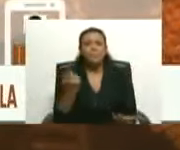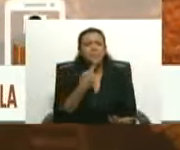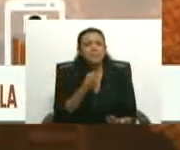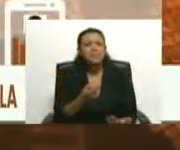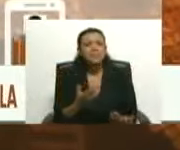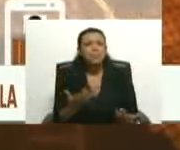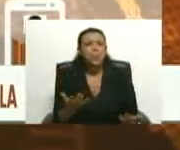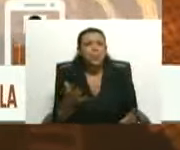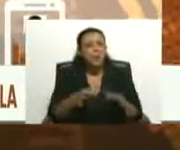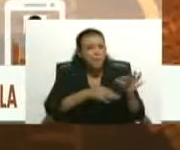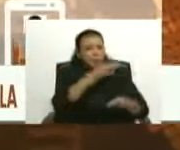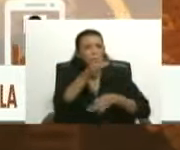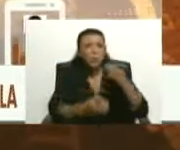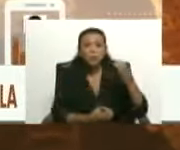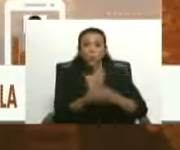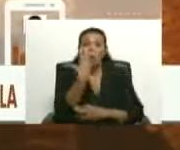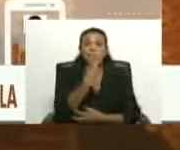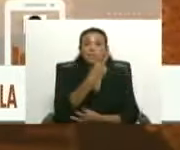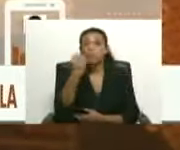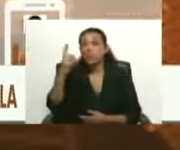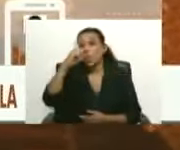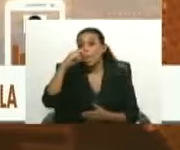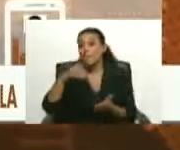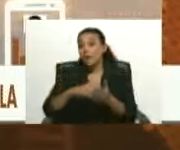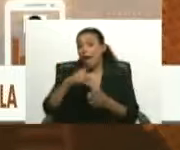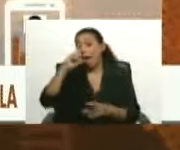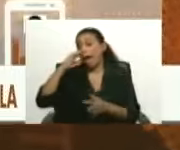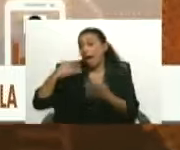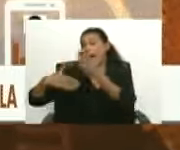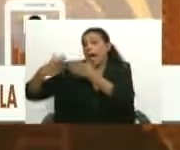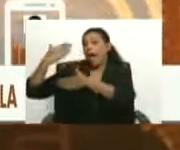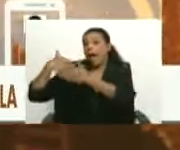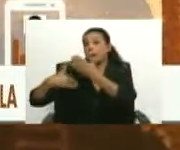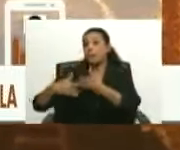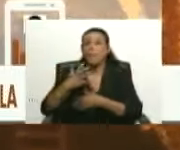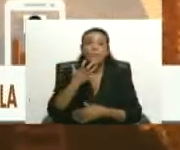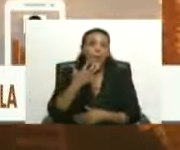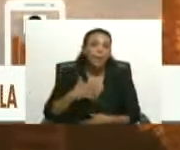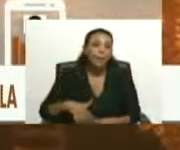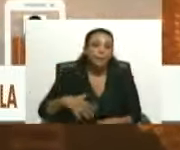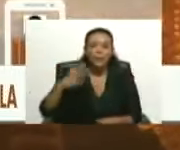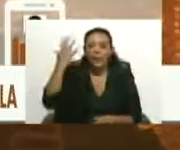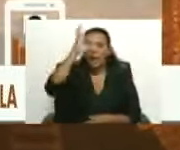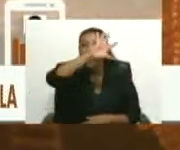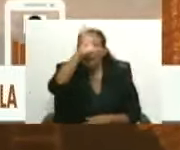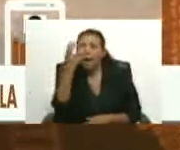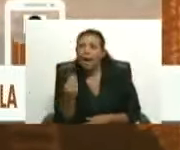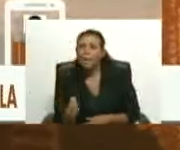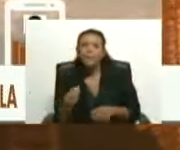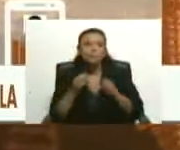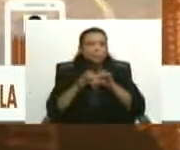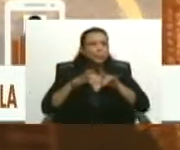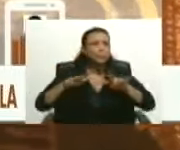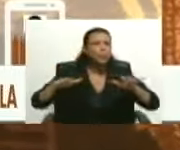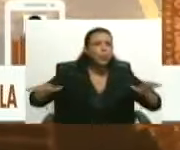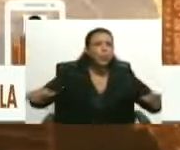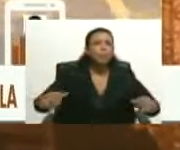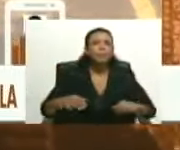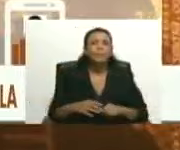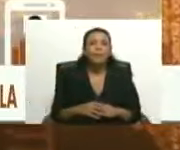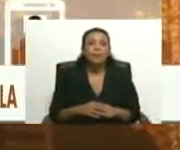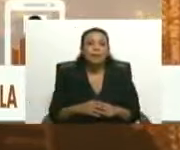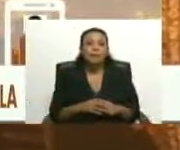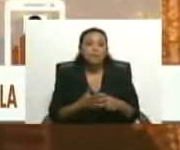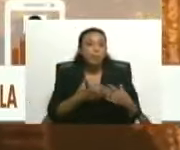que surgió hace 200.000 años en África y luego se expandió, bueno, se